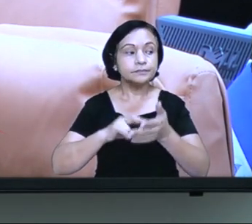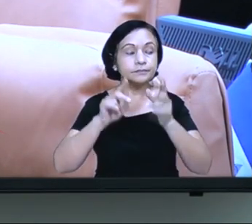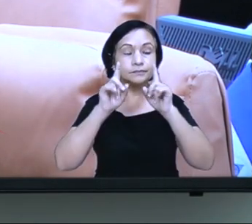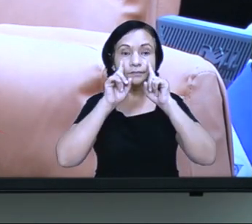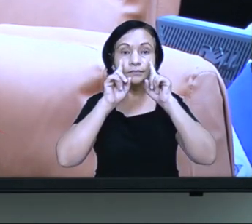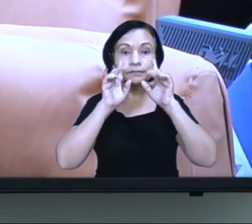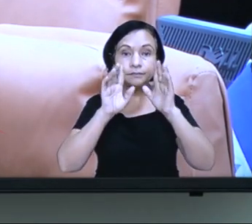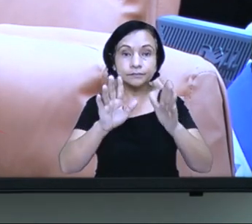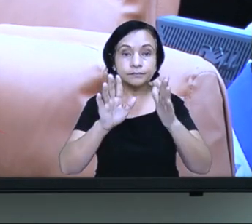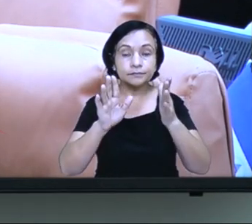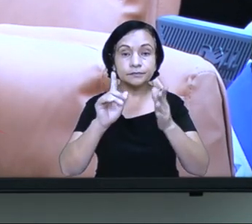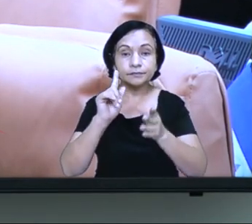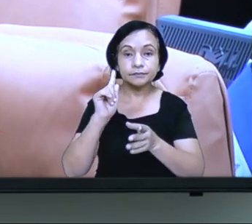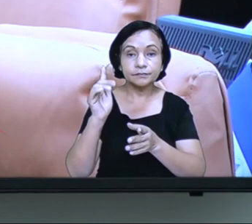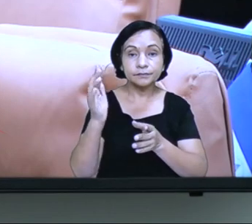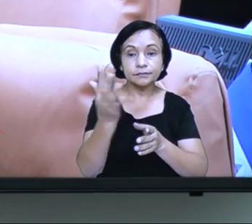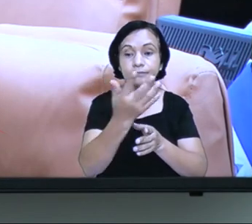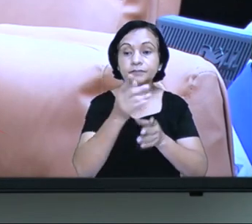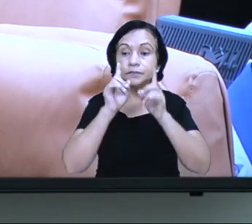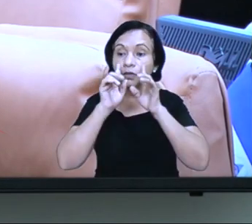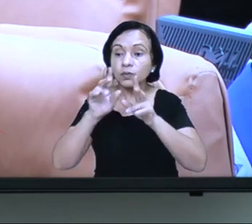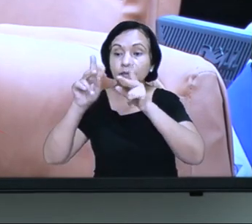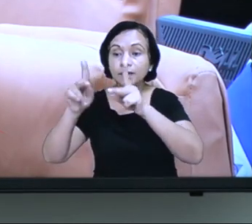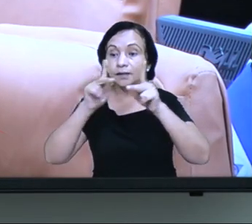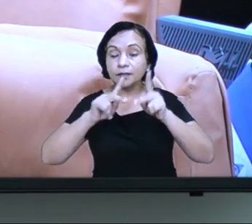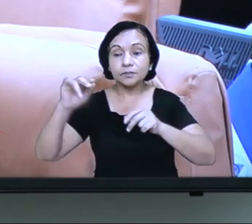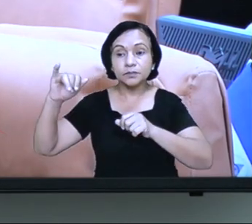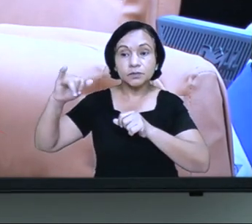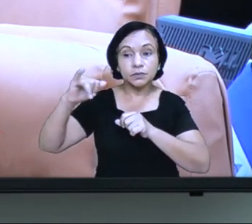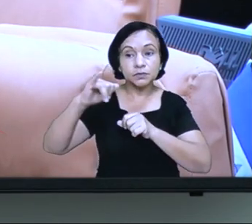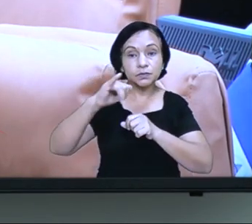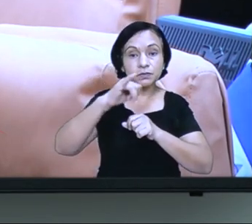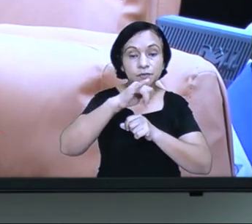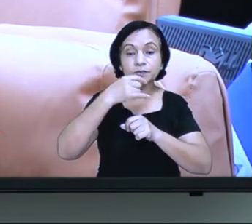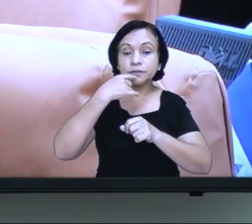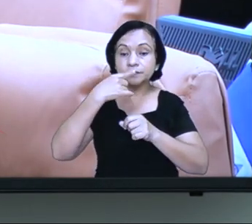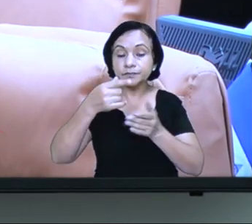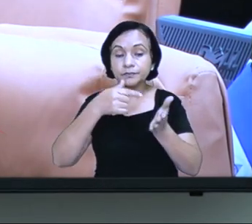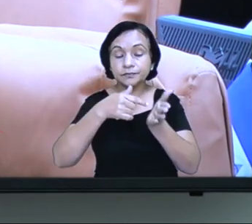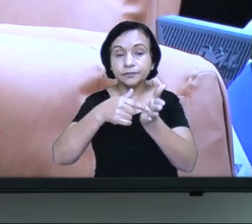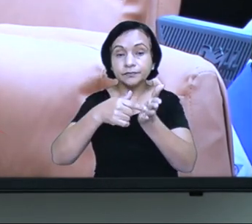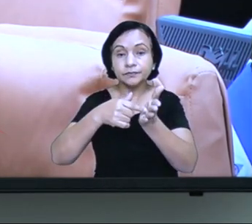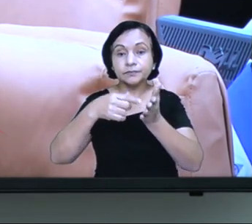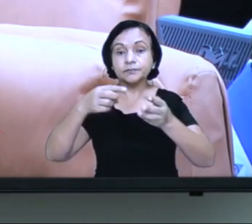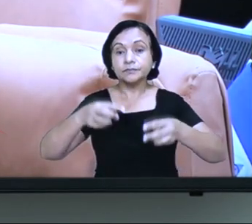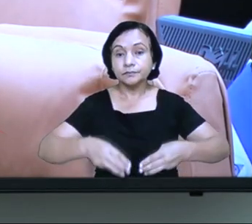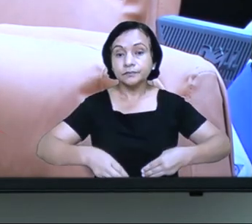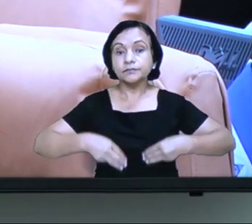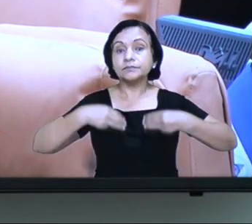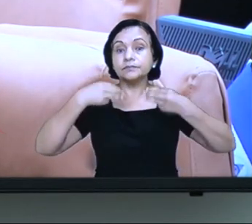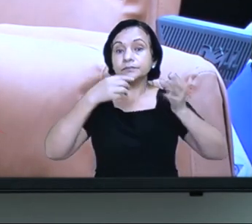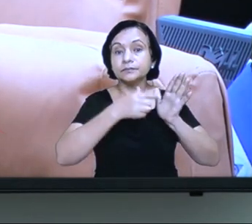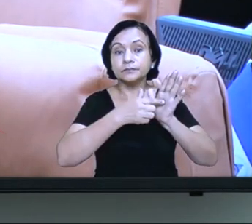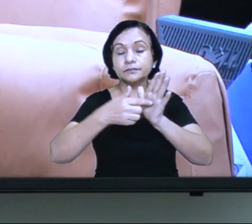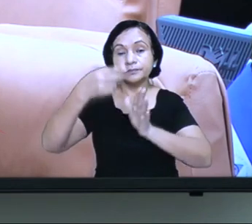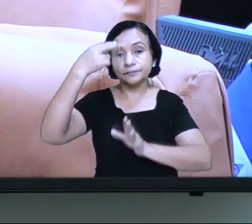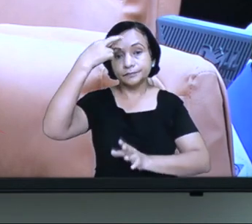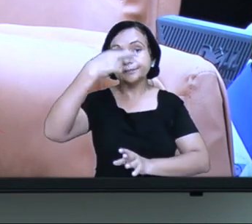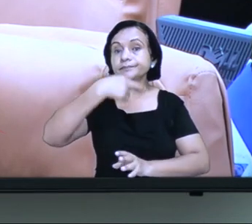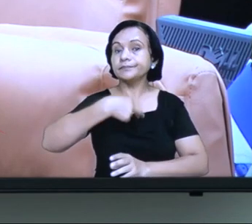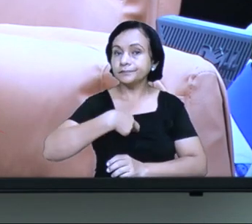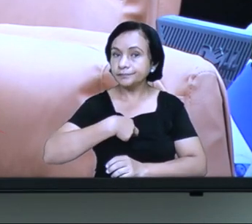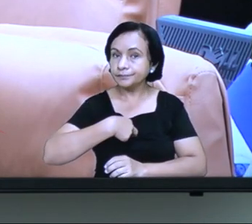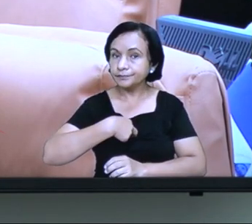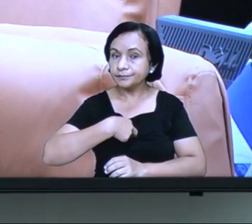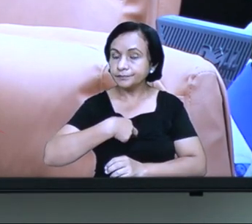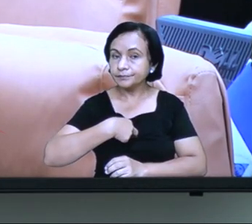protege los intereses del pasajero introduciendo un moderno sistema de responsabilidad